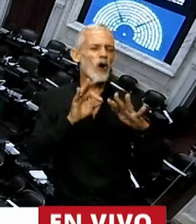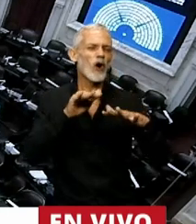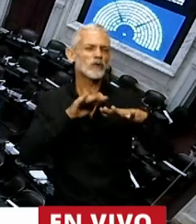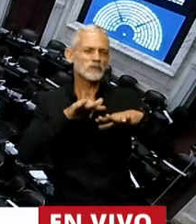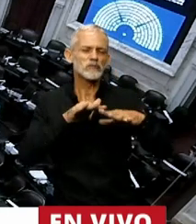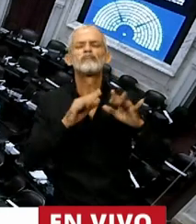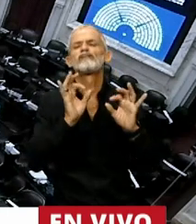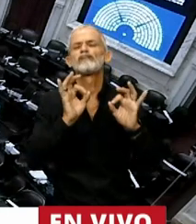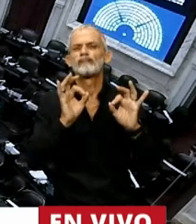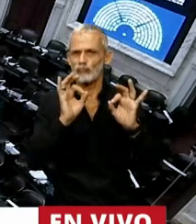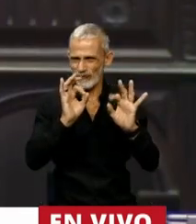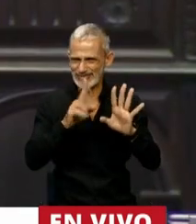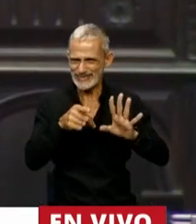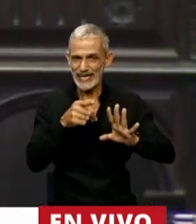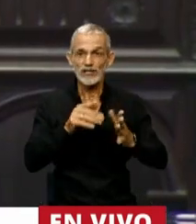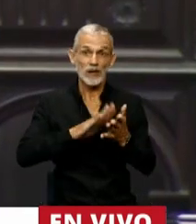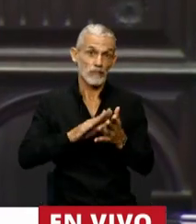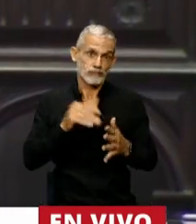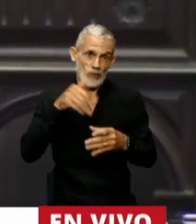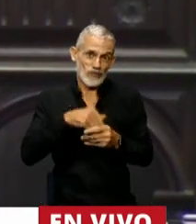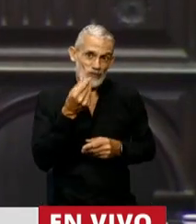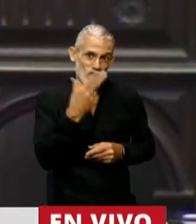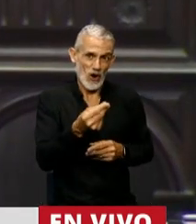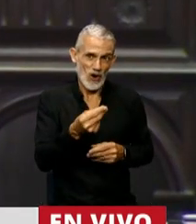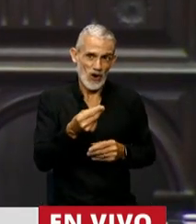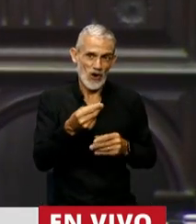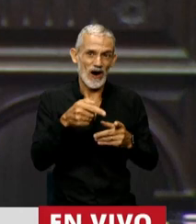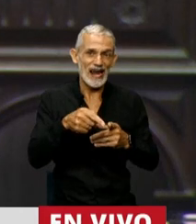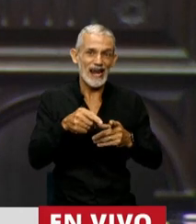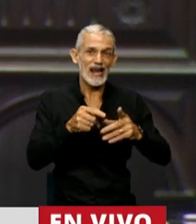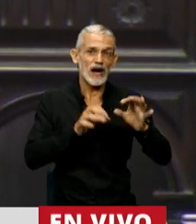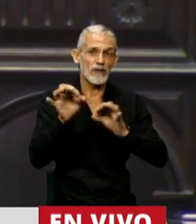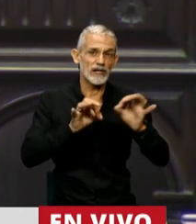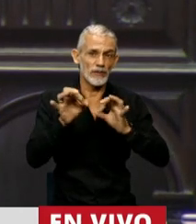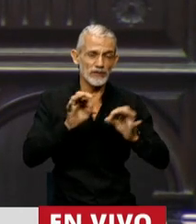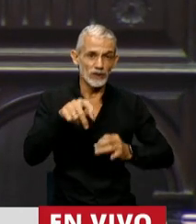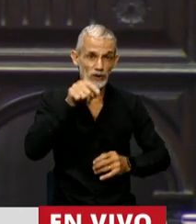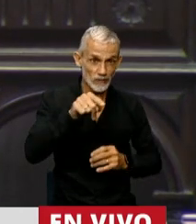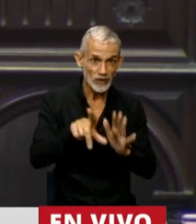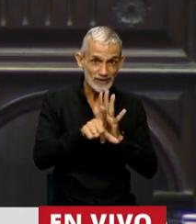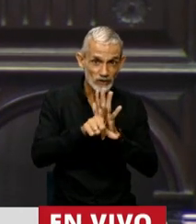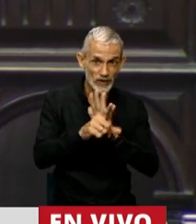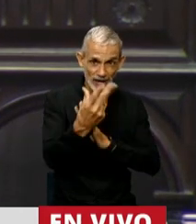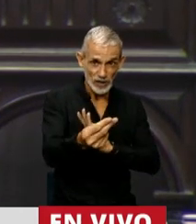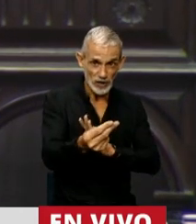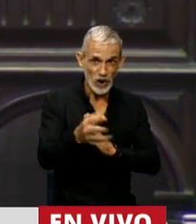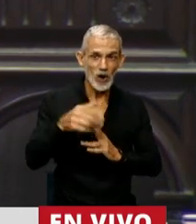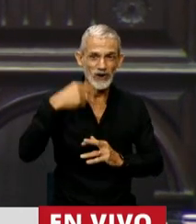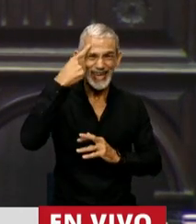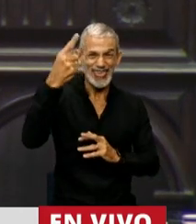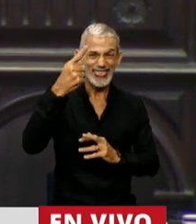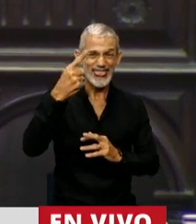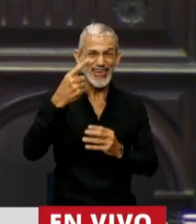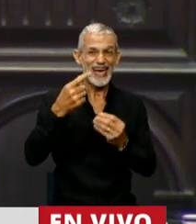fundamentos más que sobrados para rechazar este proyecto de ley, quisiera de alguna manera conceptualizarlos